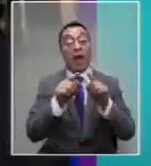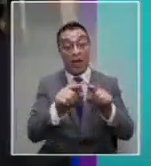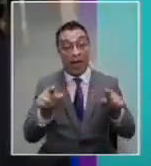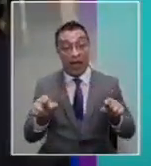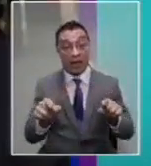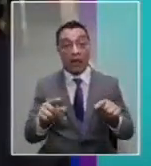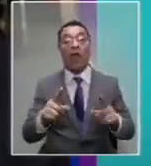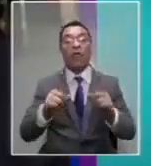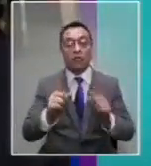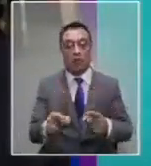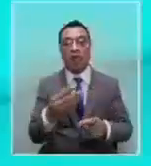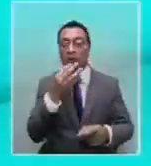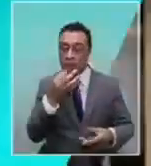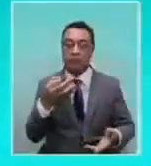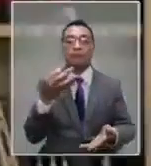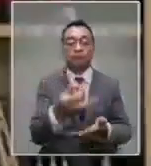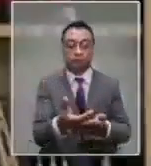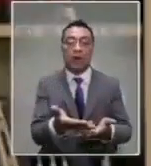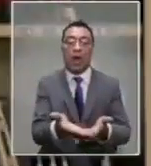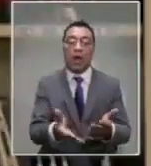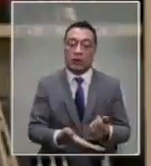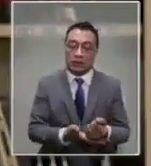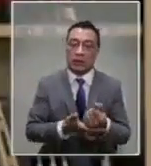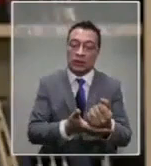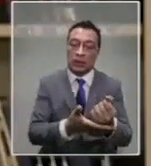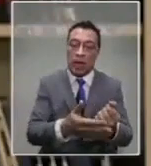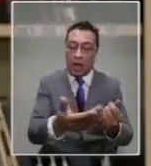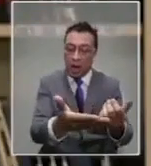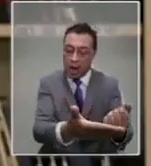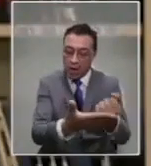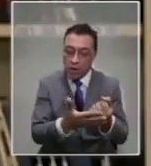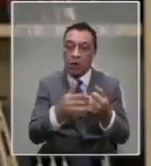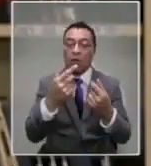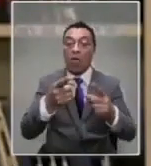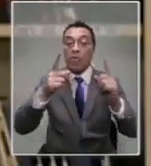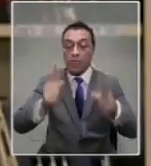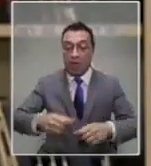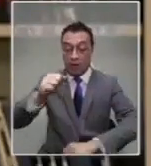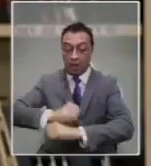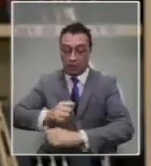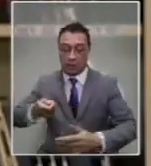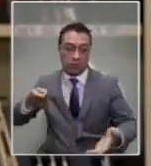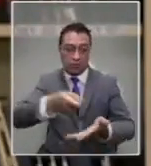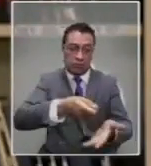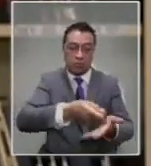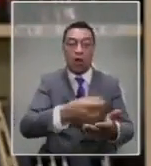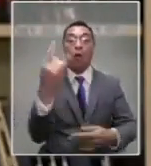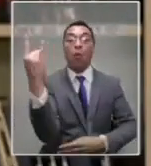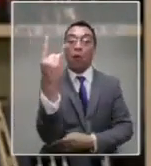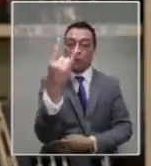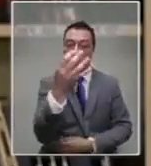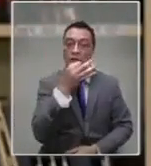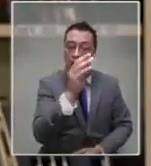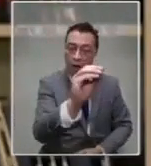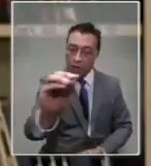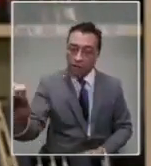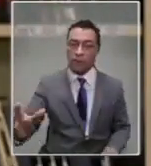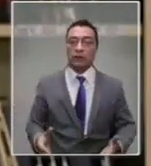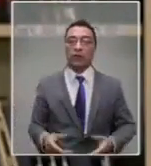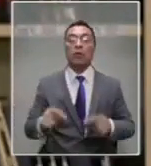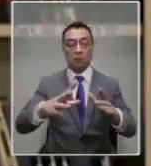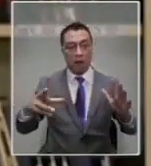ahí tenemos que hacer un llamado. Las empresas tienen que invertir en investigación en las universidades. El